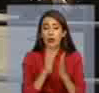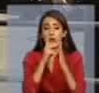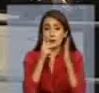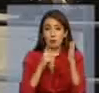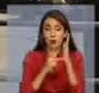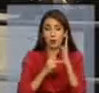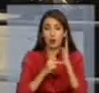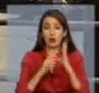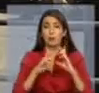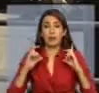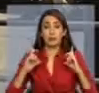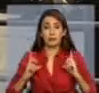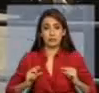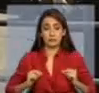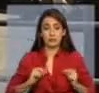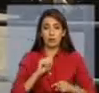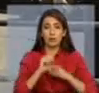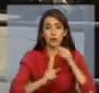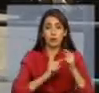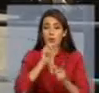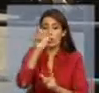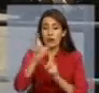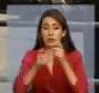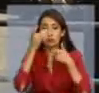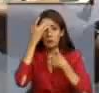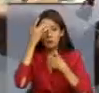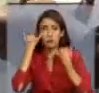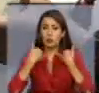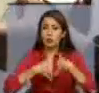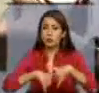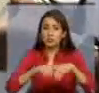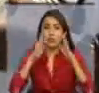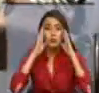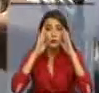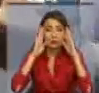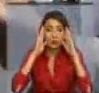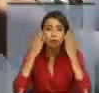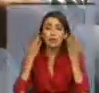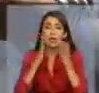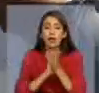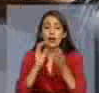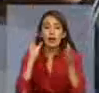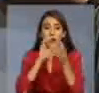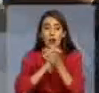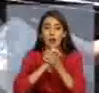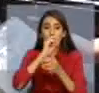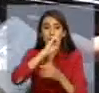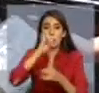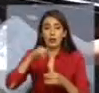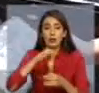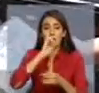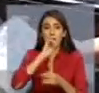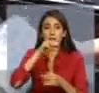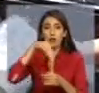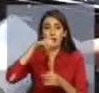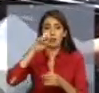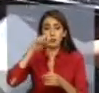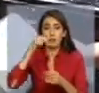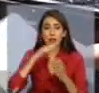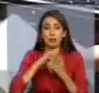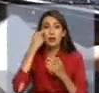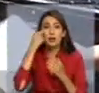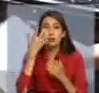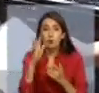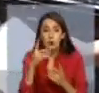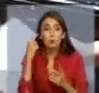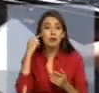los afectados por el consumo de alcohol metílico siguen siendo atendidos. Ese es el caso del esposo de Jimena Lagla. Él está inconsciente, no ve, no habla,